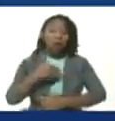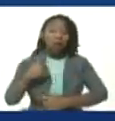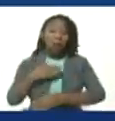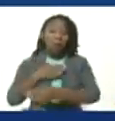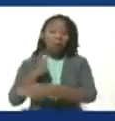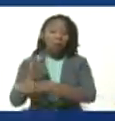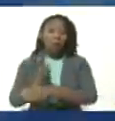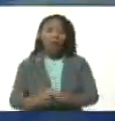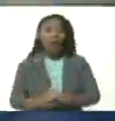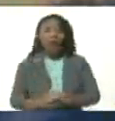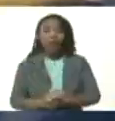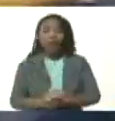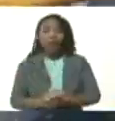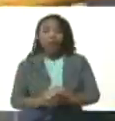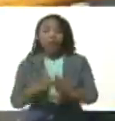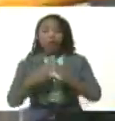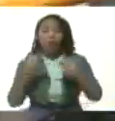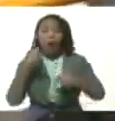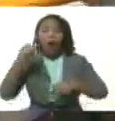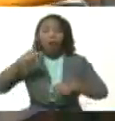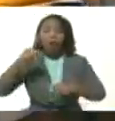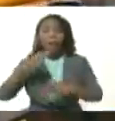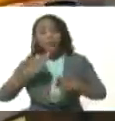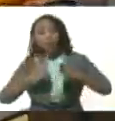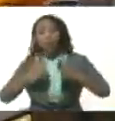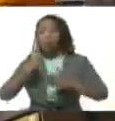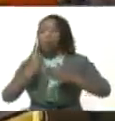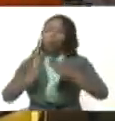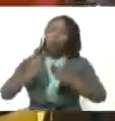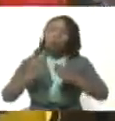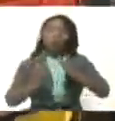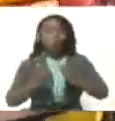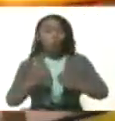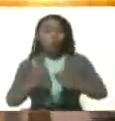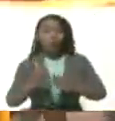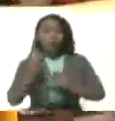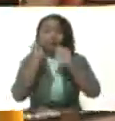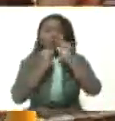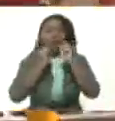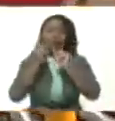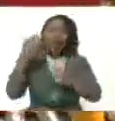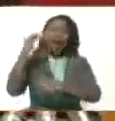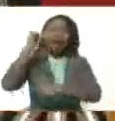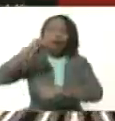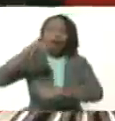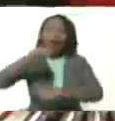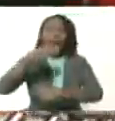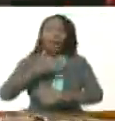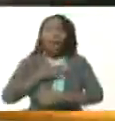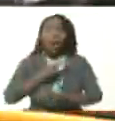Fíjense ustedes aquí, todo robotizado. ¿Oh? La máquina que tiene aquí mi amigo